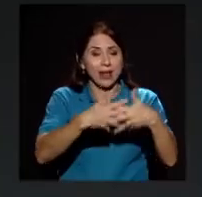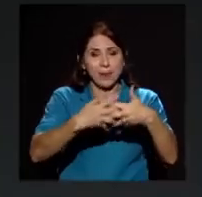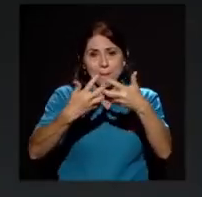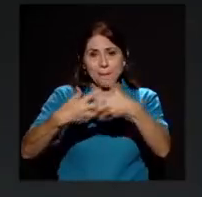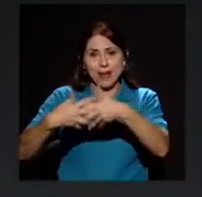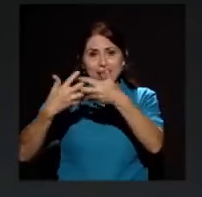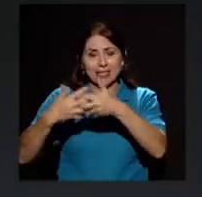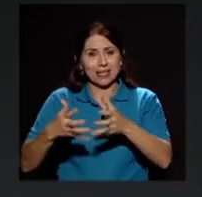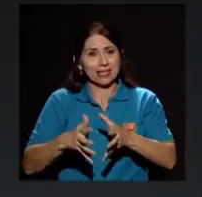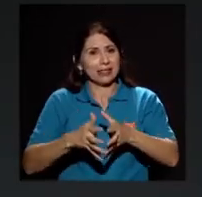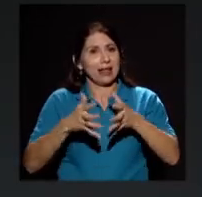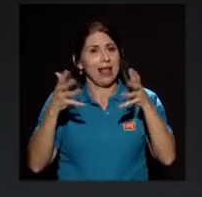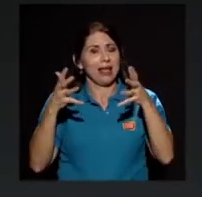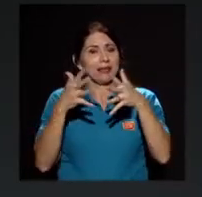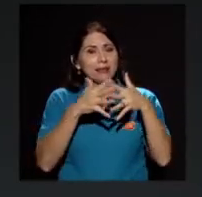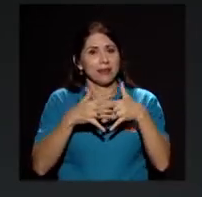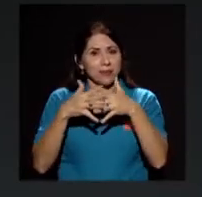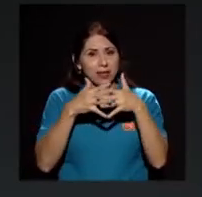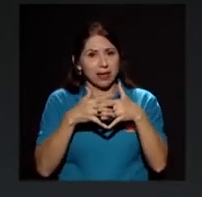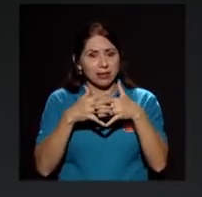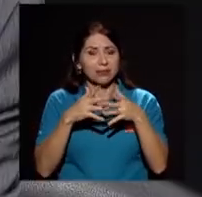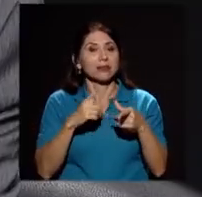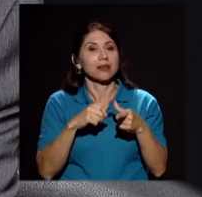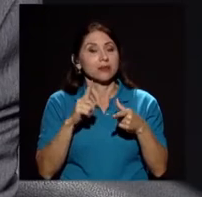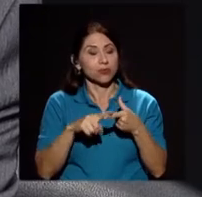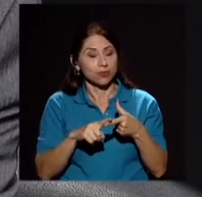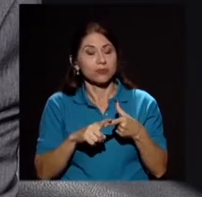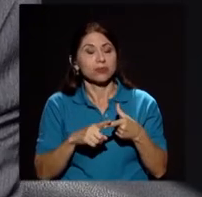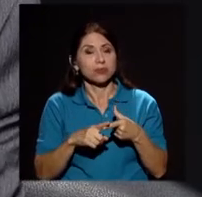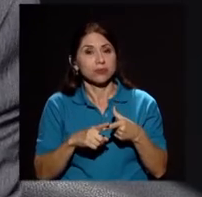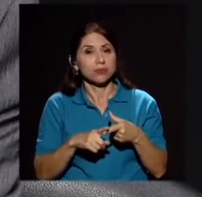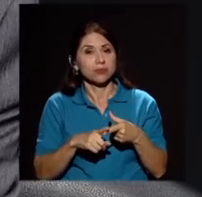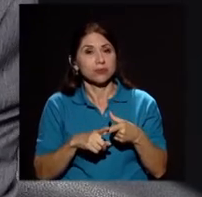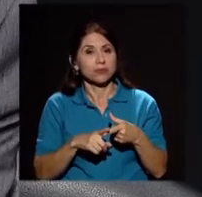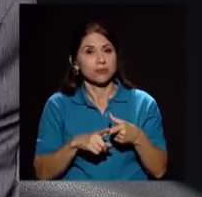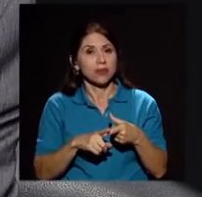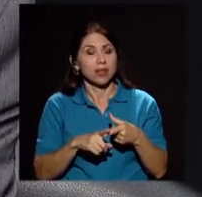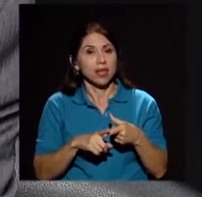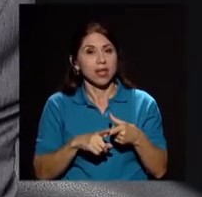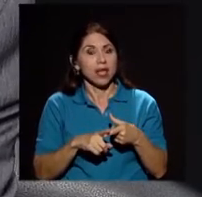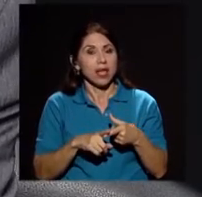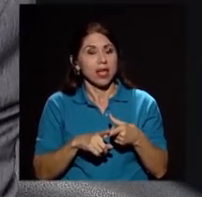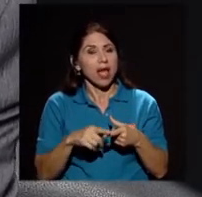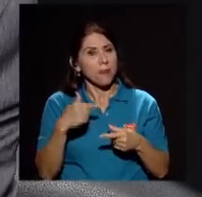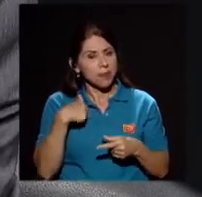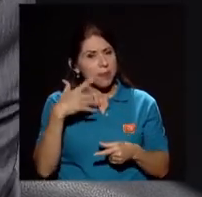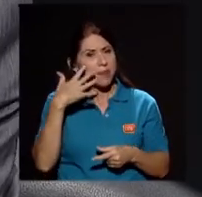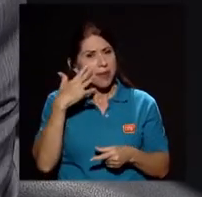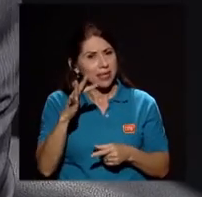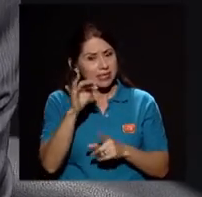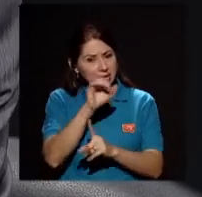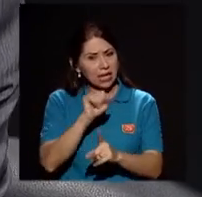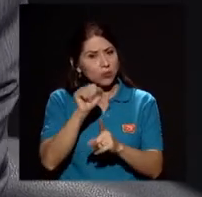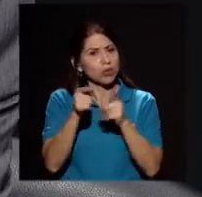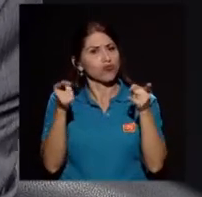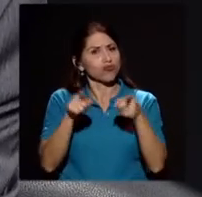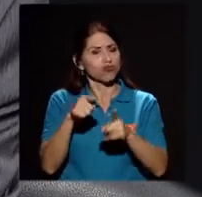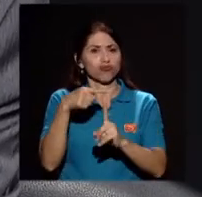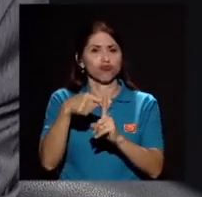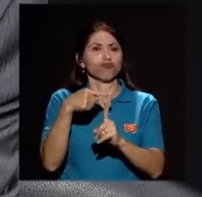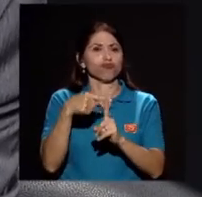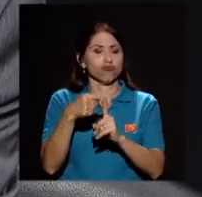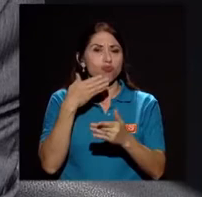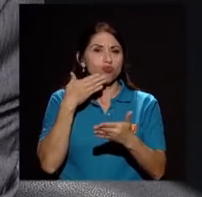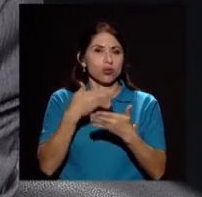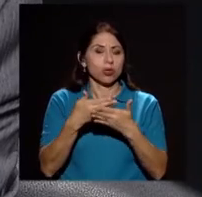americanas entonces el contexto a veces positivo a pesar